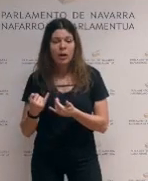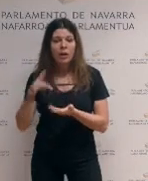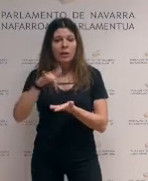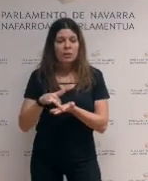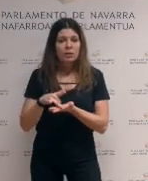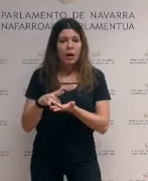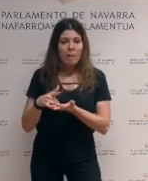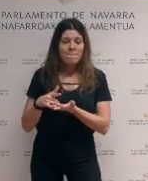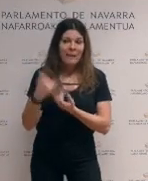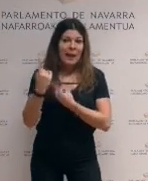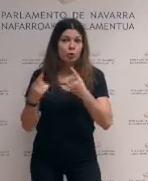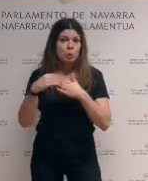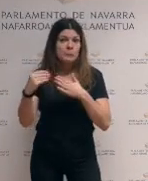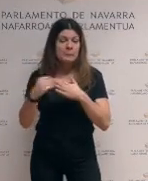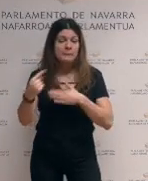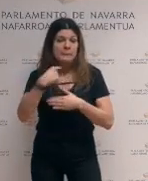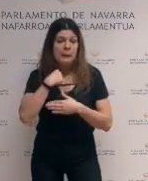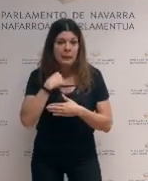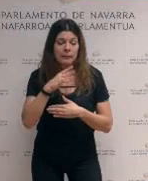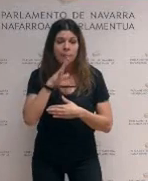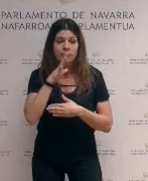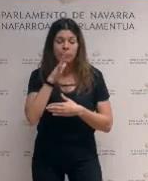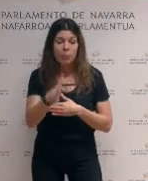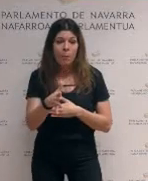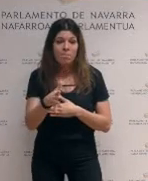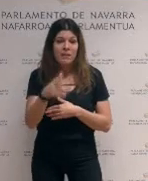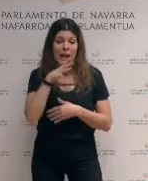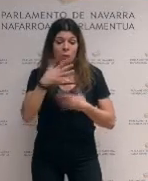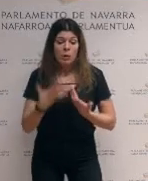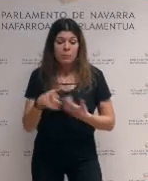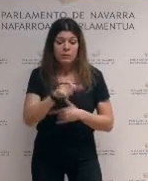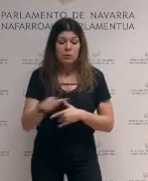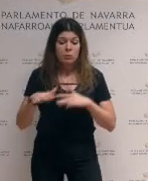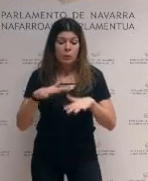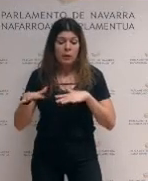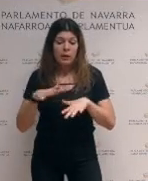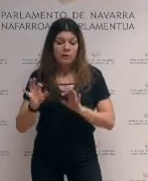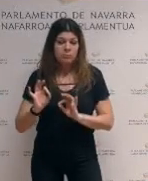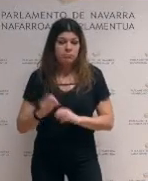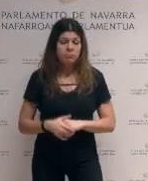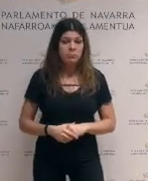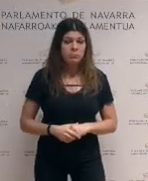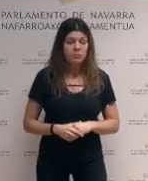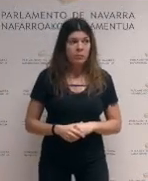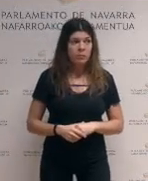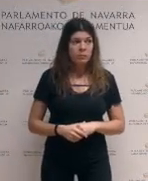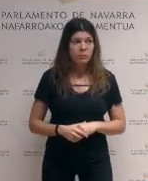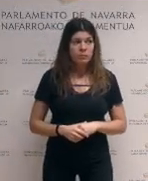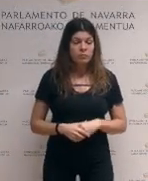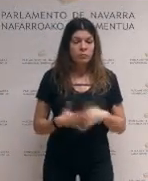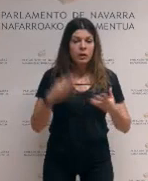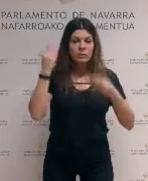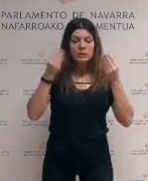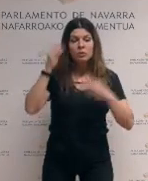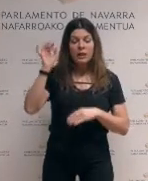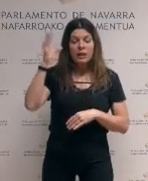clientela habitual que tenían por la posibilidad de movilidad que tienen los usuarios actualmente. Por lo tanto, tenemos que pensar que esa idea que igual